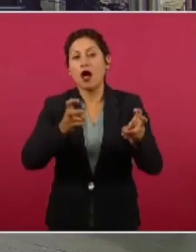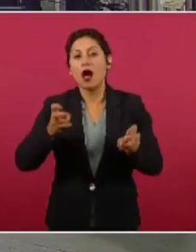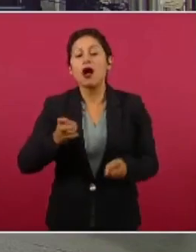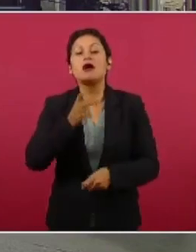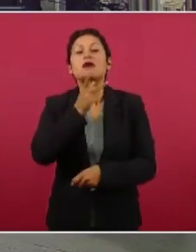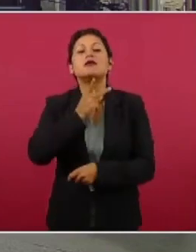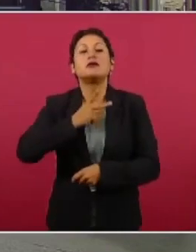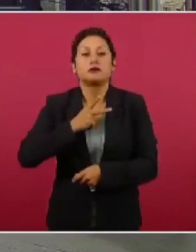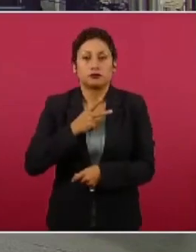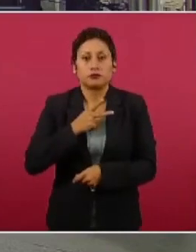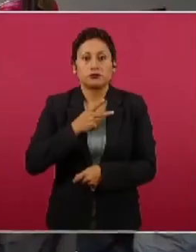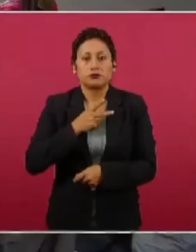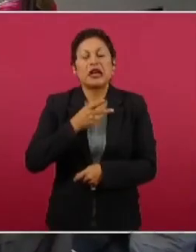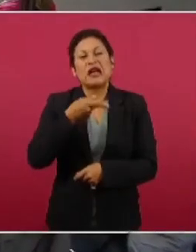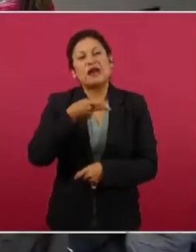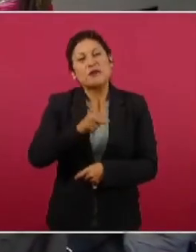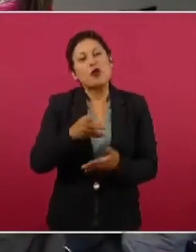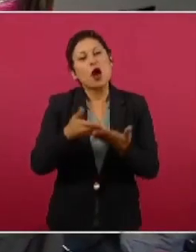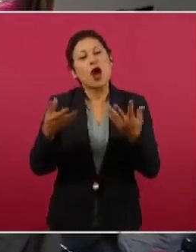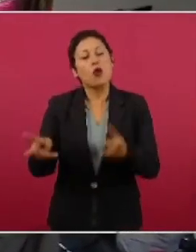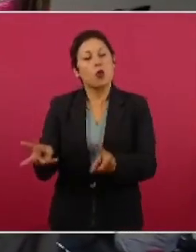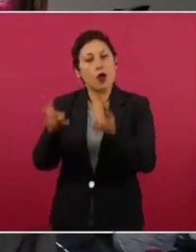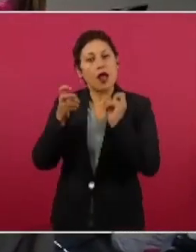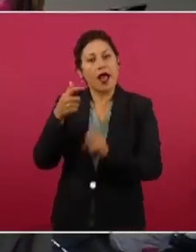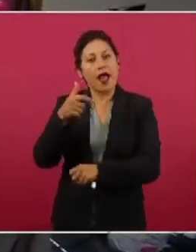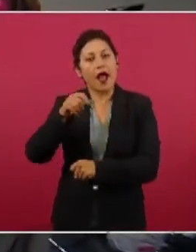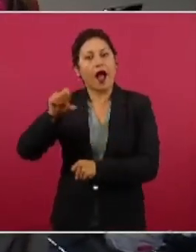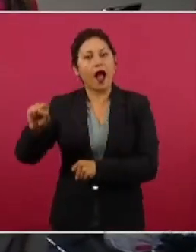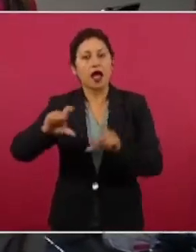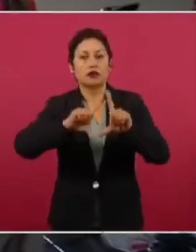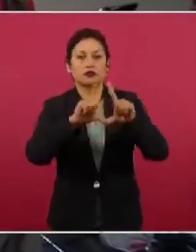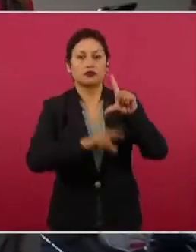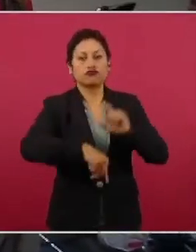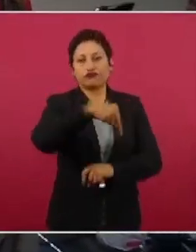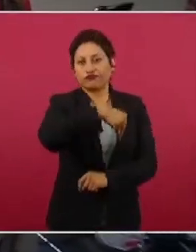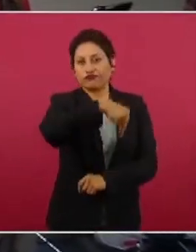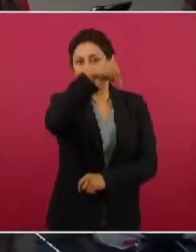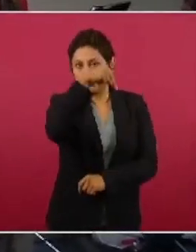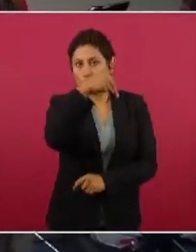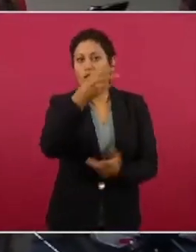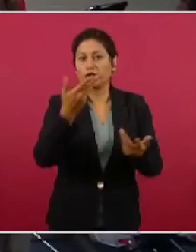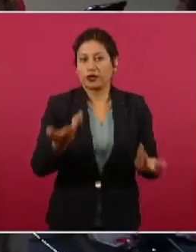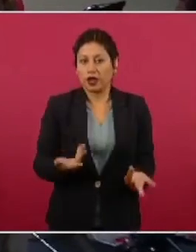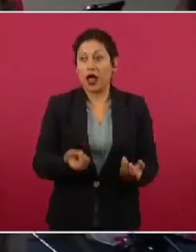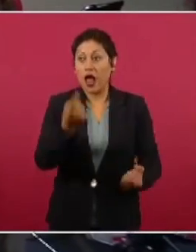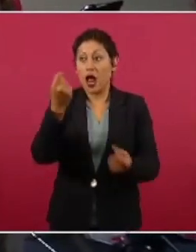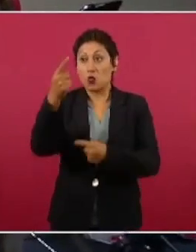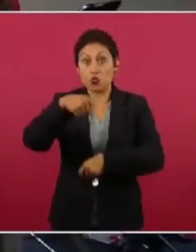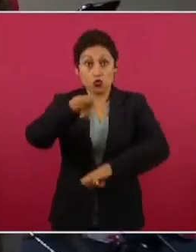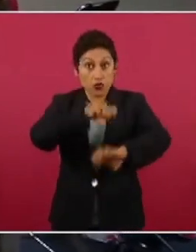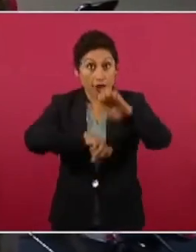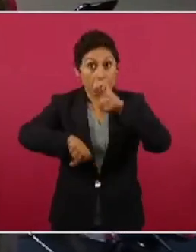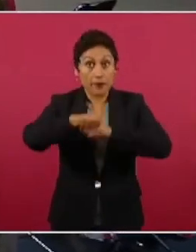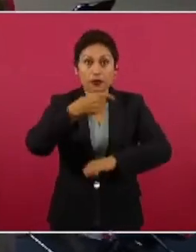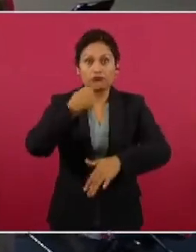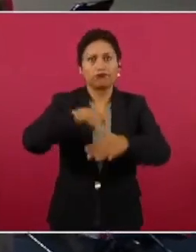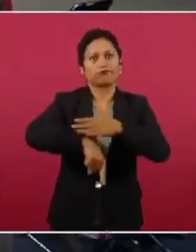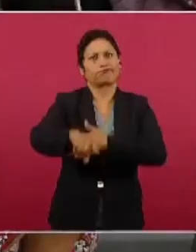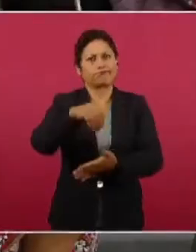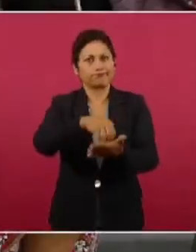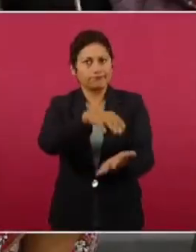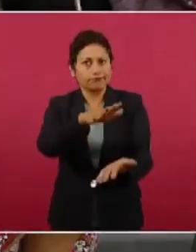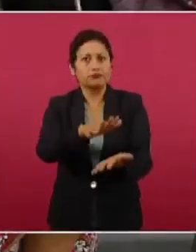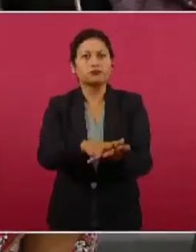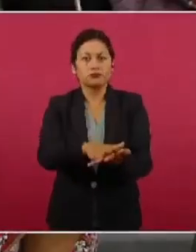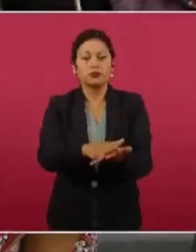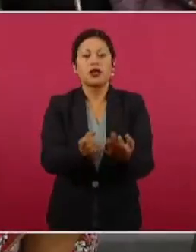el huachicoleo de gas en el norte de la República. Esto acusan empresarios de distribuidores